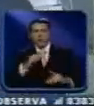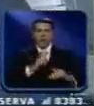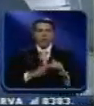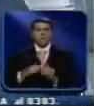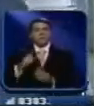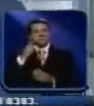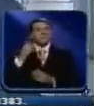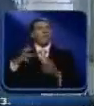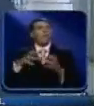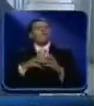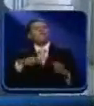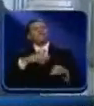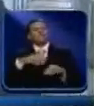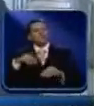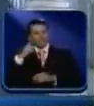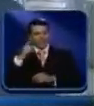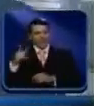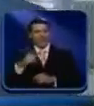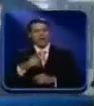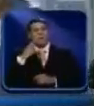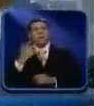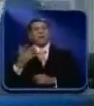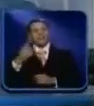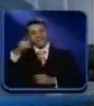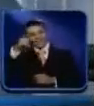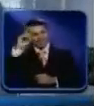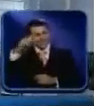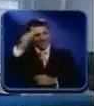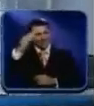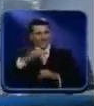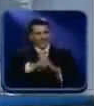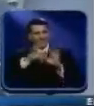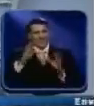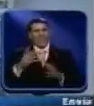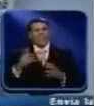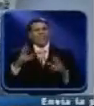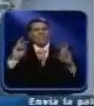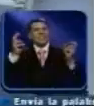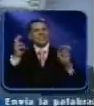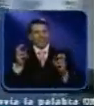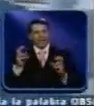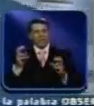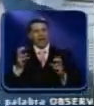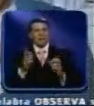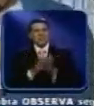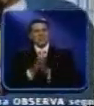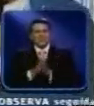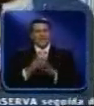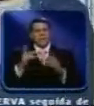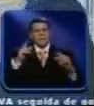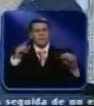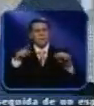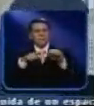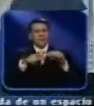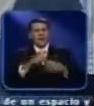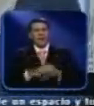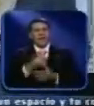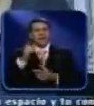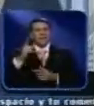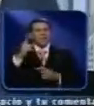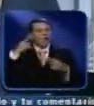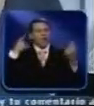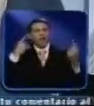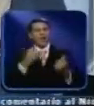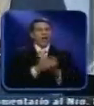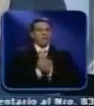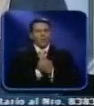Este es nuestro nuevo tema promocional, se llama Para que lo tengas claro. Es un tema bien jocoso y al igual que el video va paralelo a esa locura de